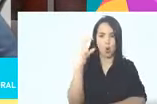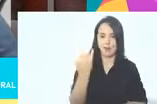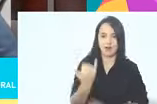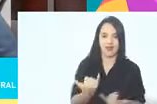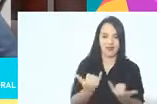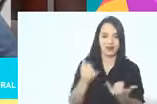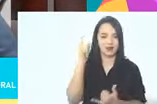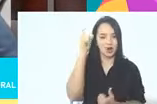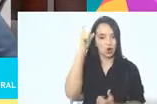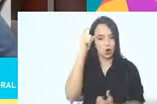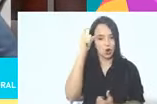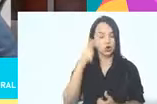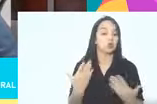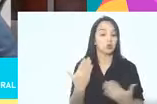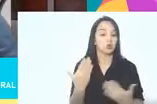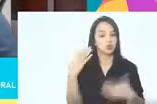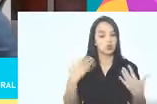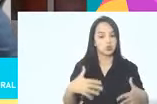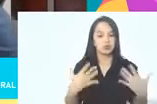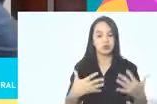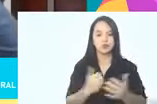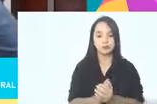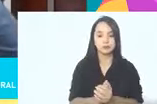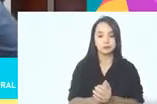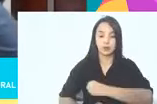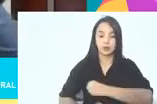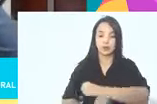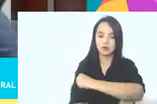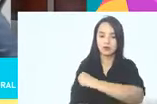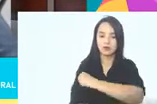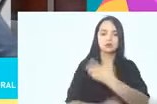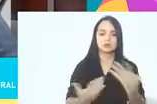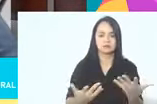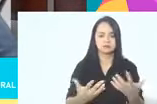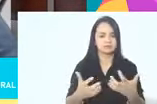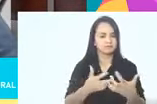Proyecto que fortalecerá el sistema cultural del departamento,